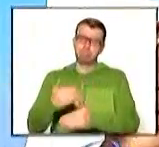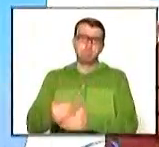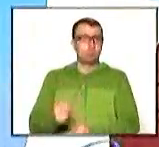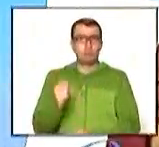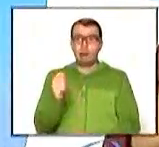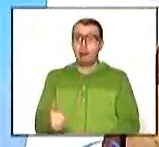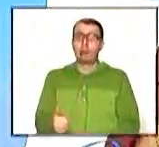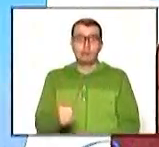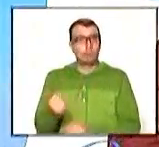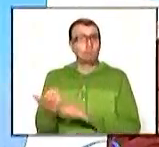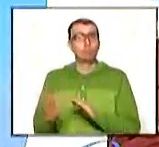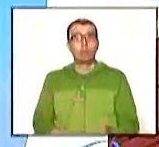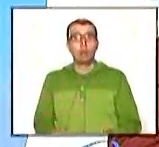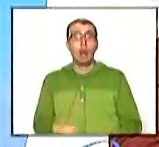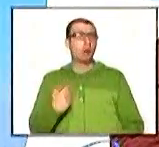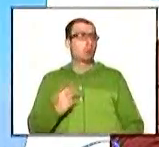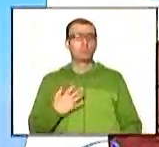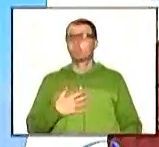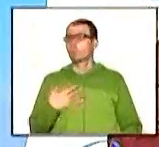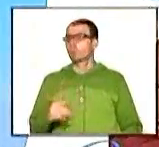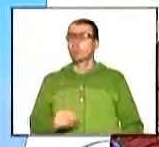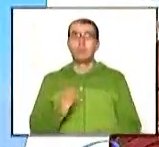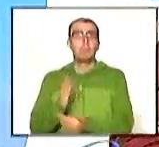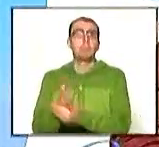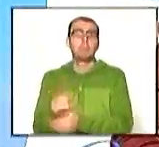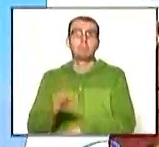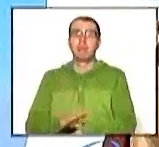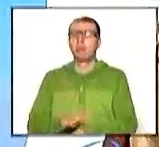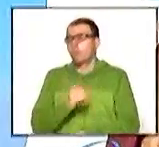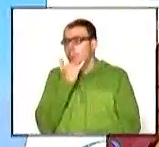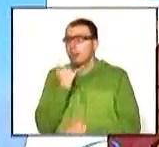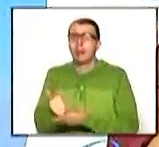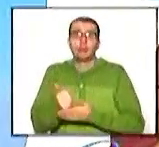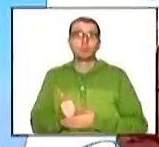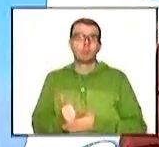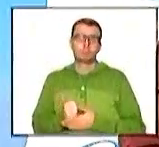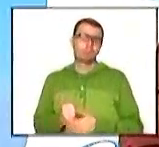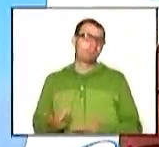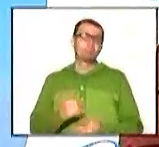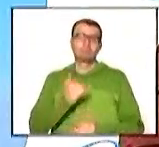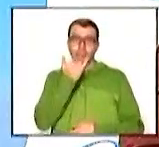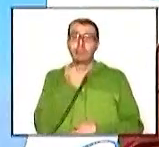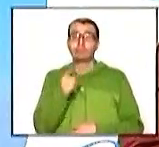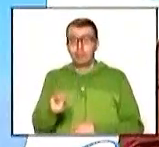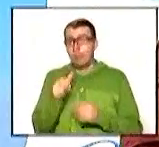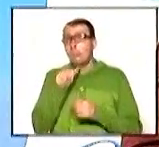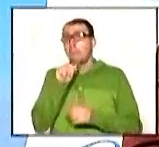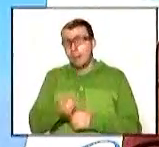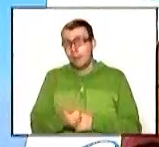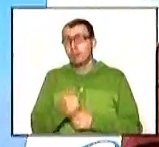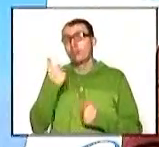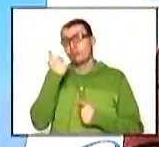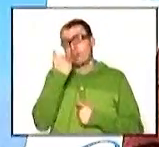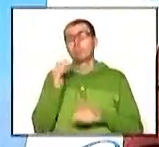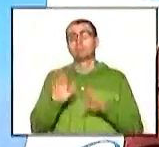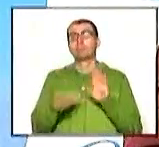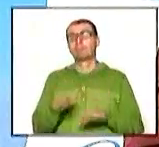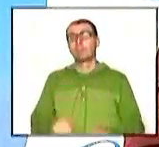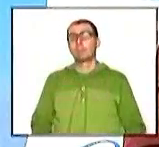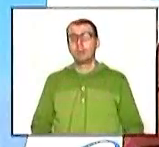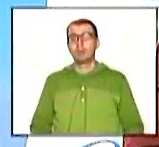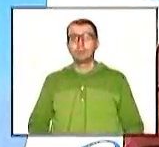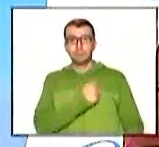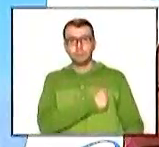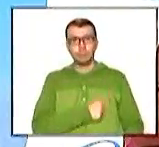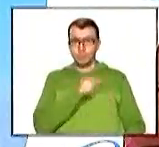terminal, entonces ahí sí vamos al médico a ver qué pasa. Ahí se acelera de pronto más la enfermedad. Bueno, vamos a este